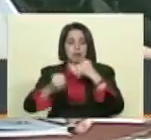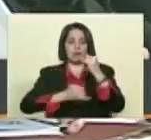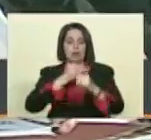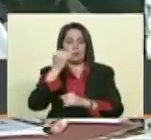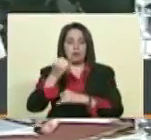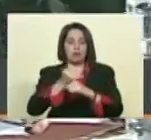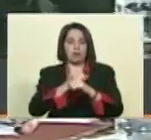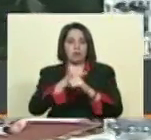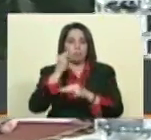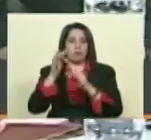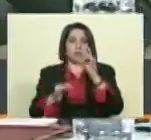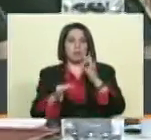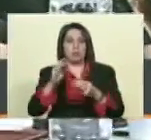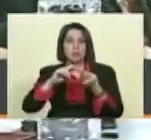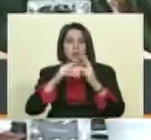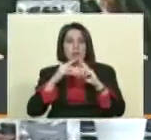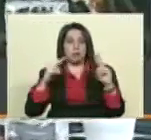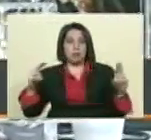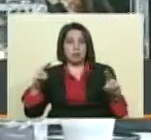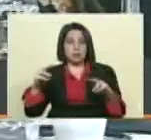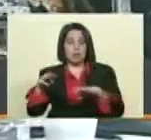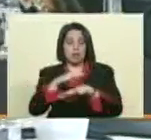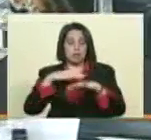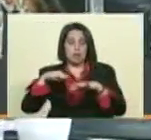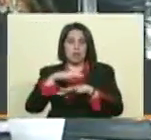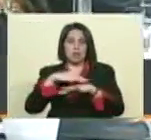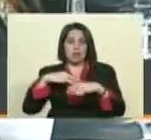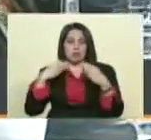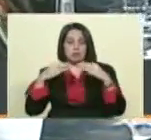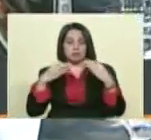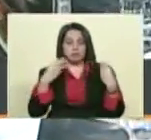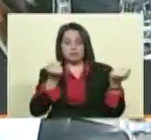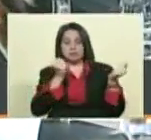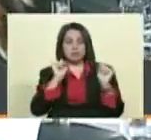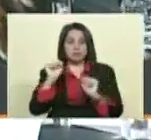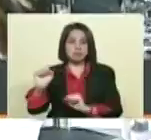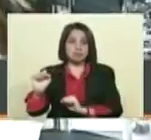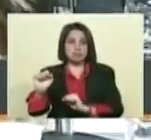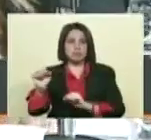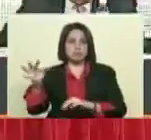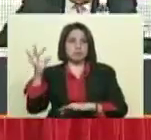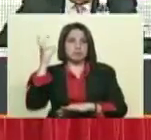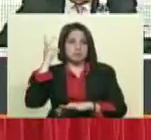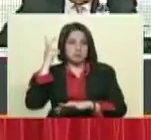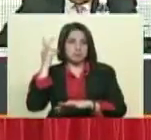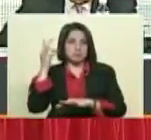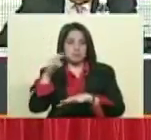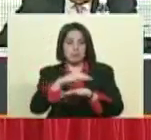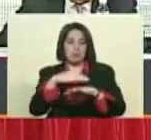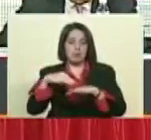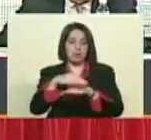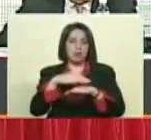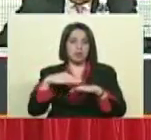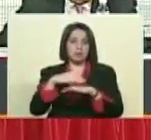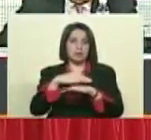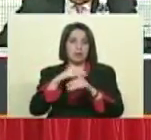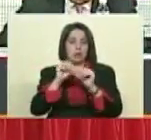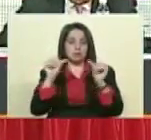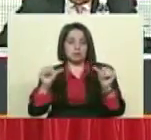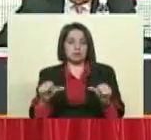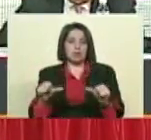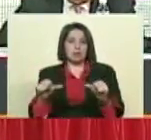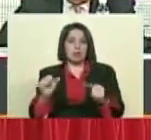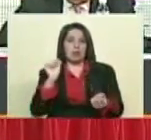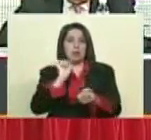el ministro del Poder Popular para la Defensa y la ministra del Poder Popular para el Sistema